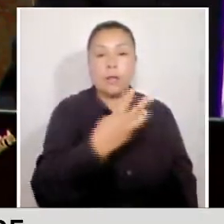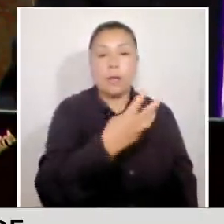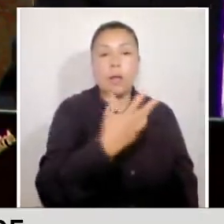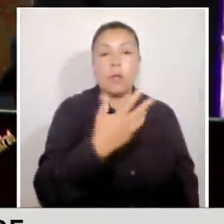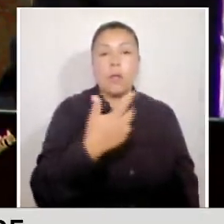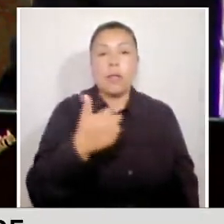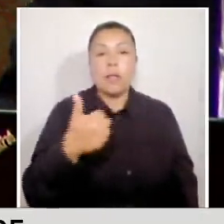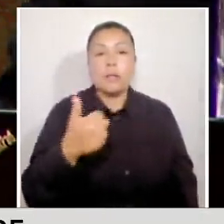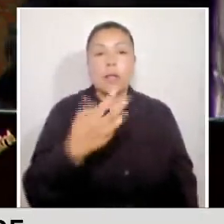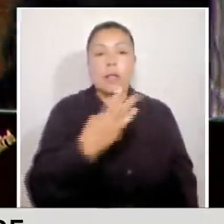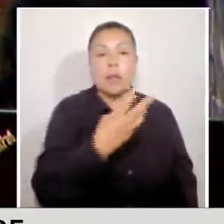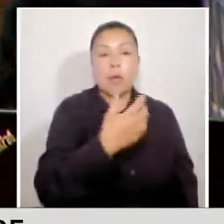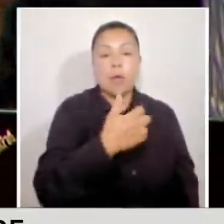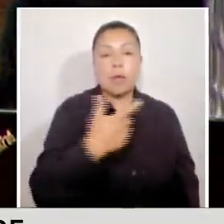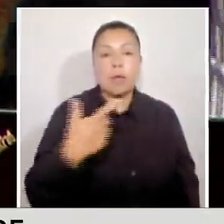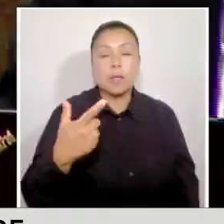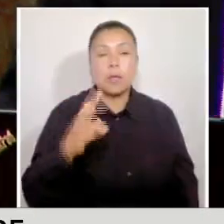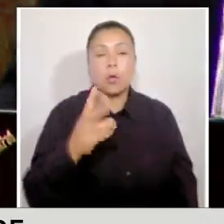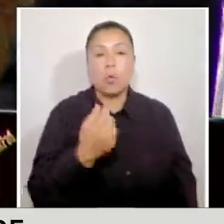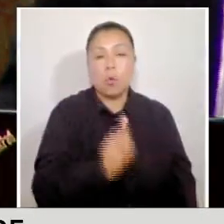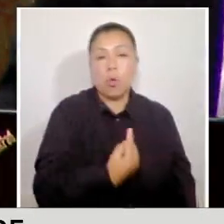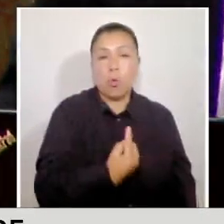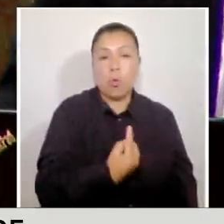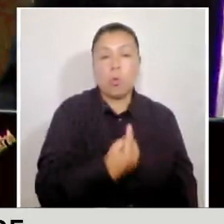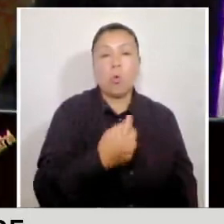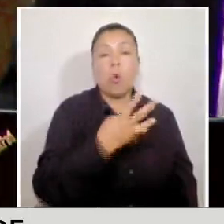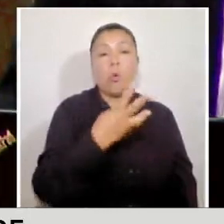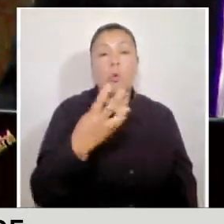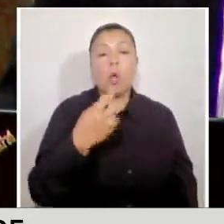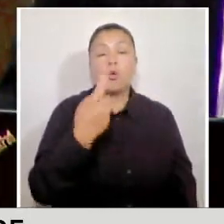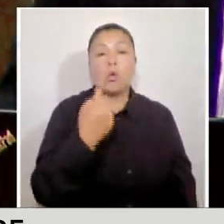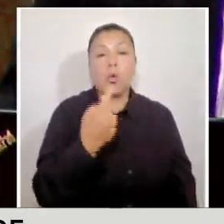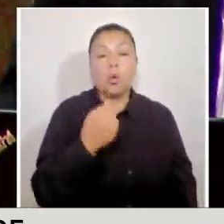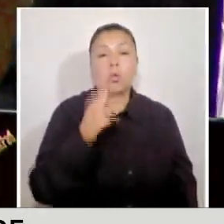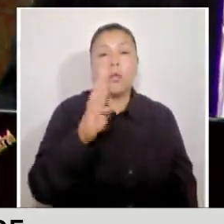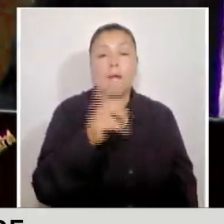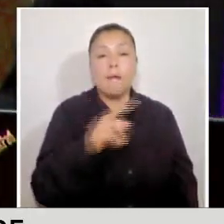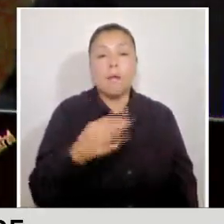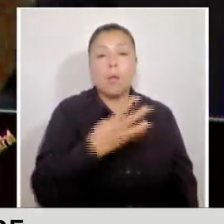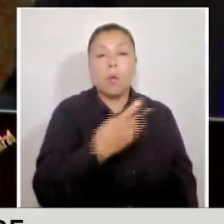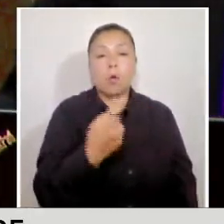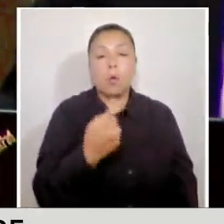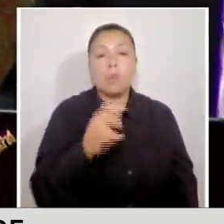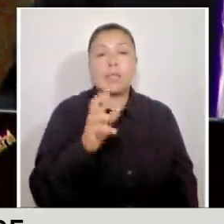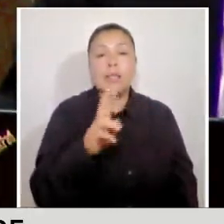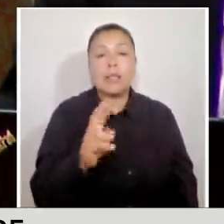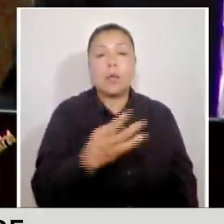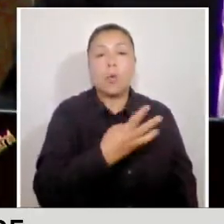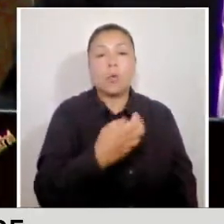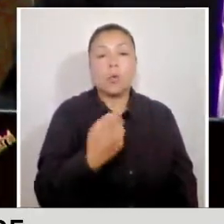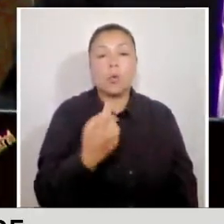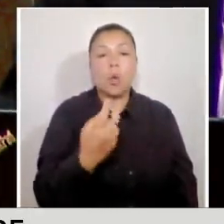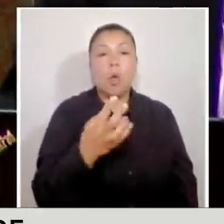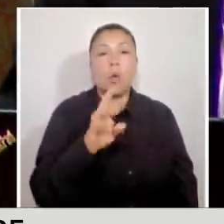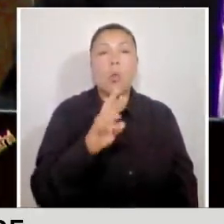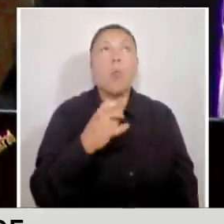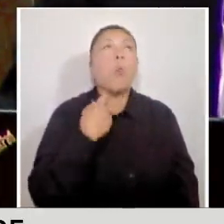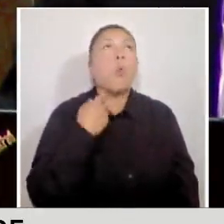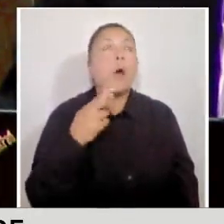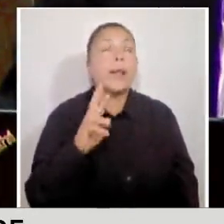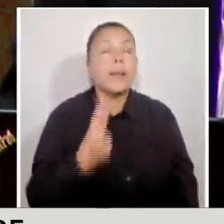397 número 1 411 bis 411 ter 411 cuater